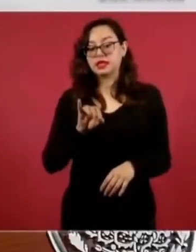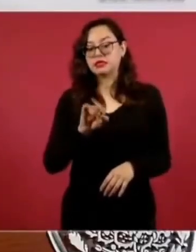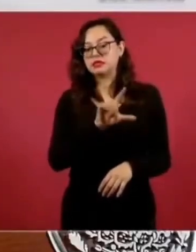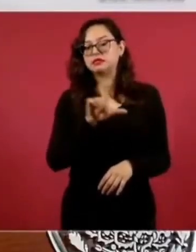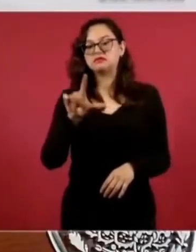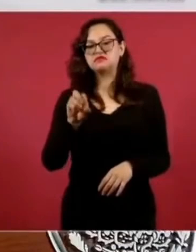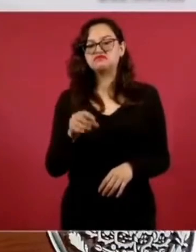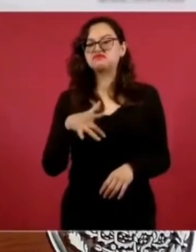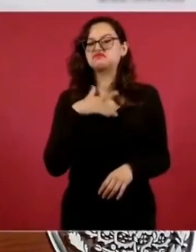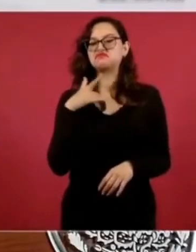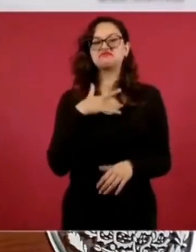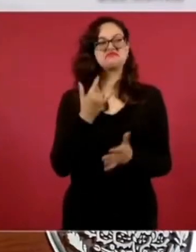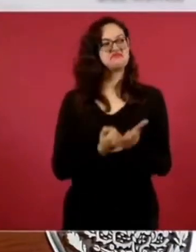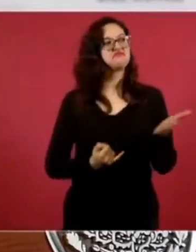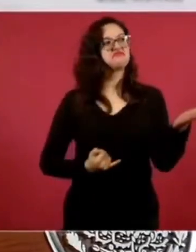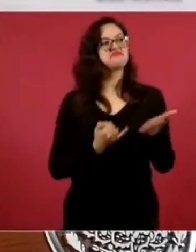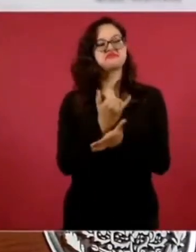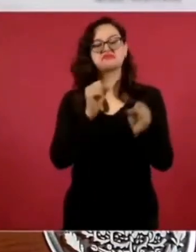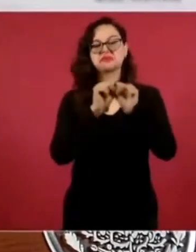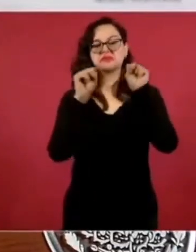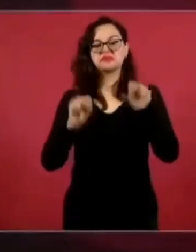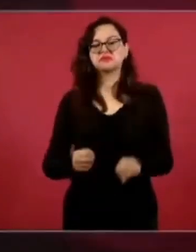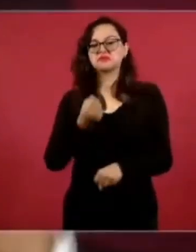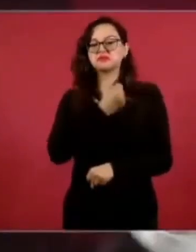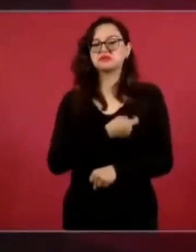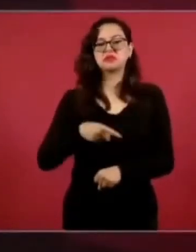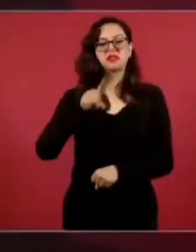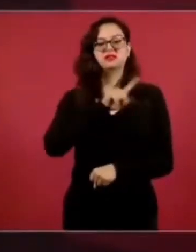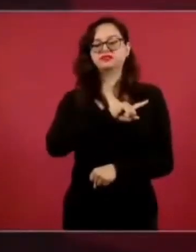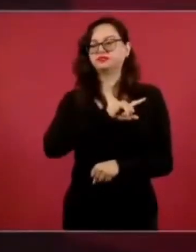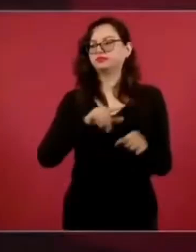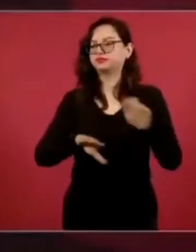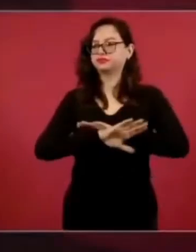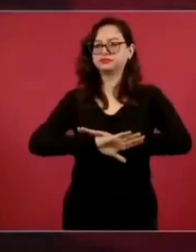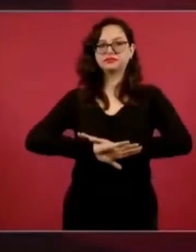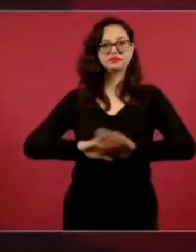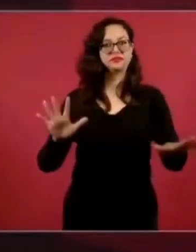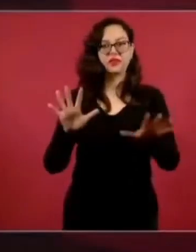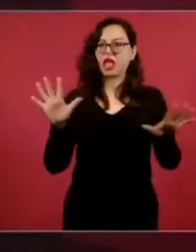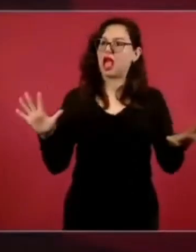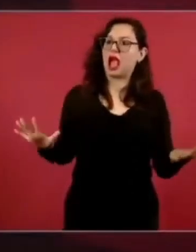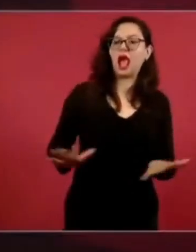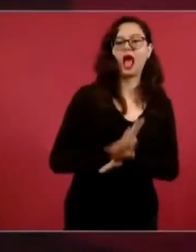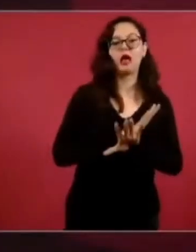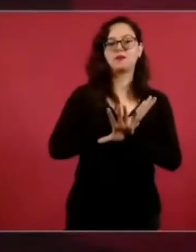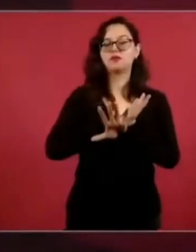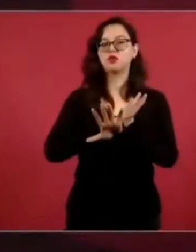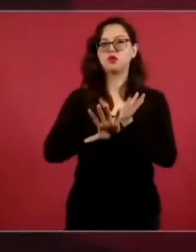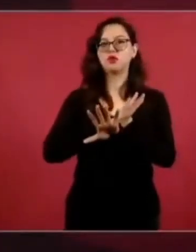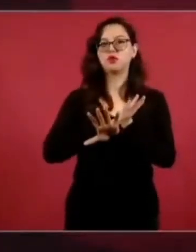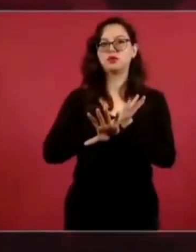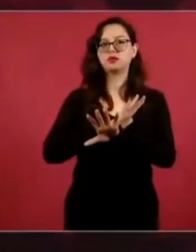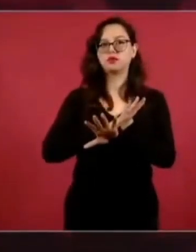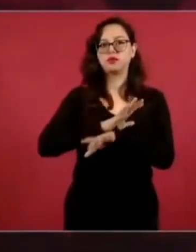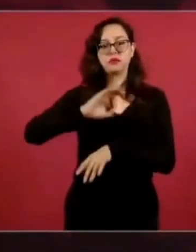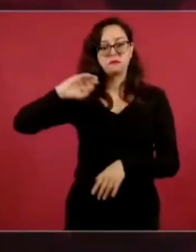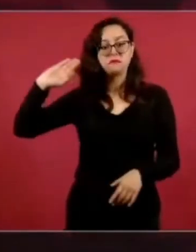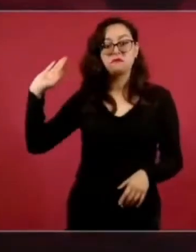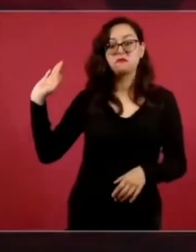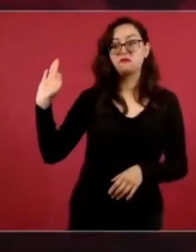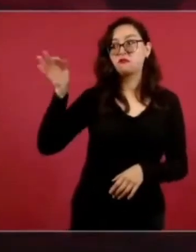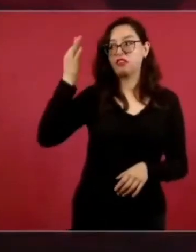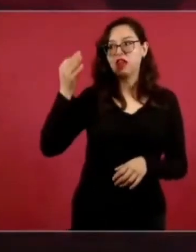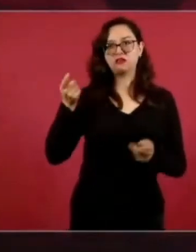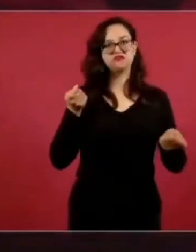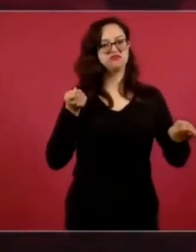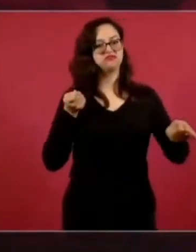el sistema de salud. Lo pasan a los estados, ¿sí? Y